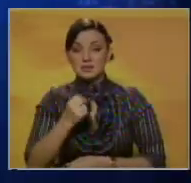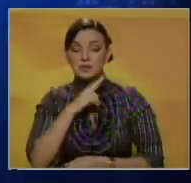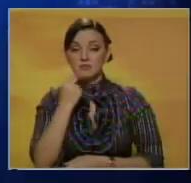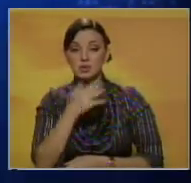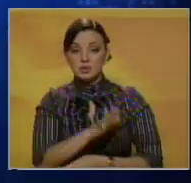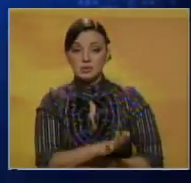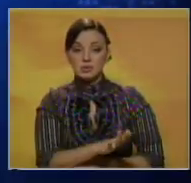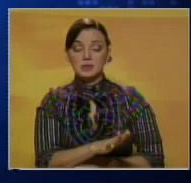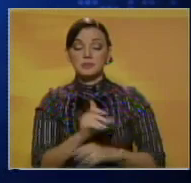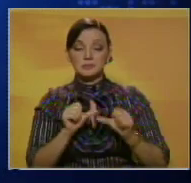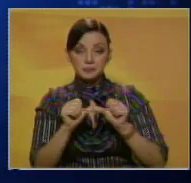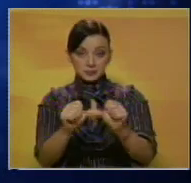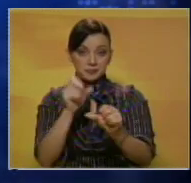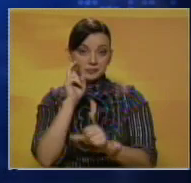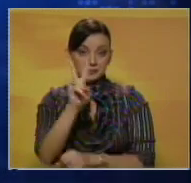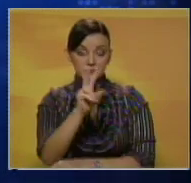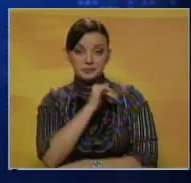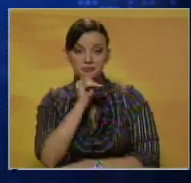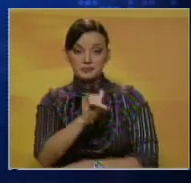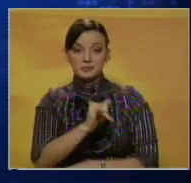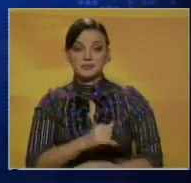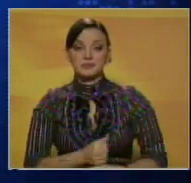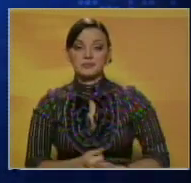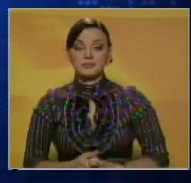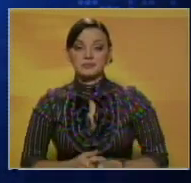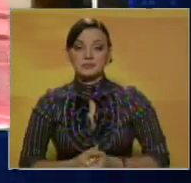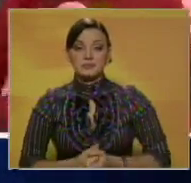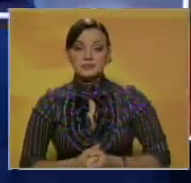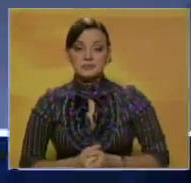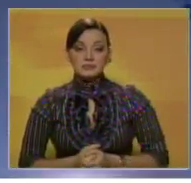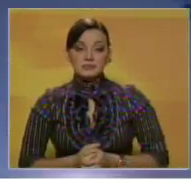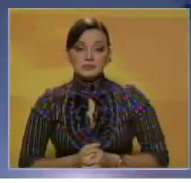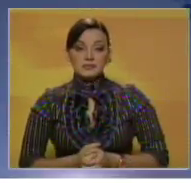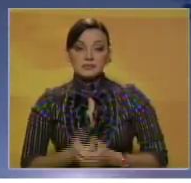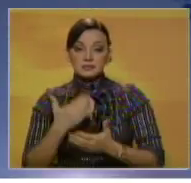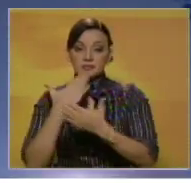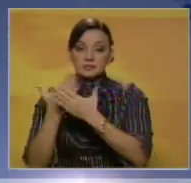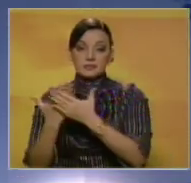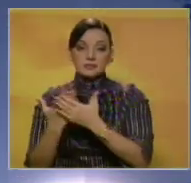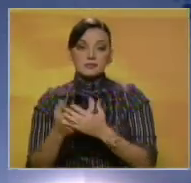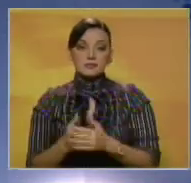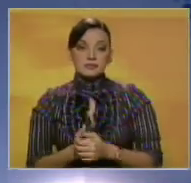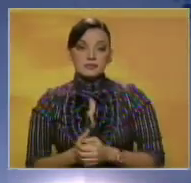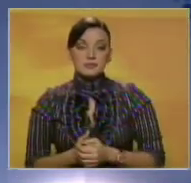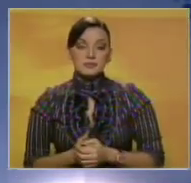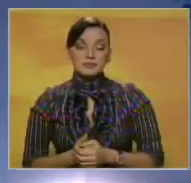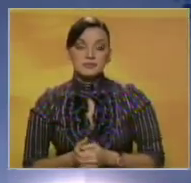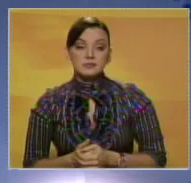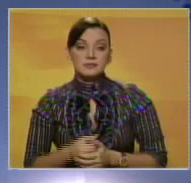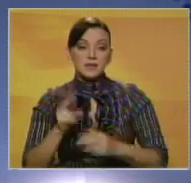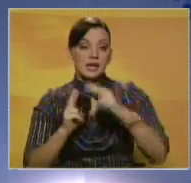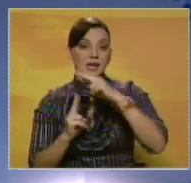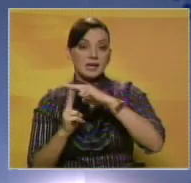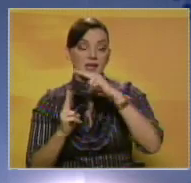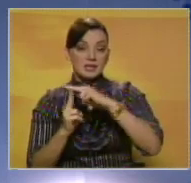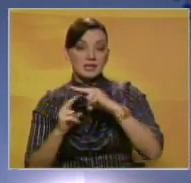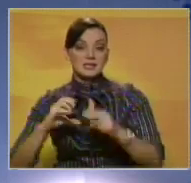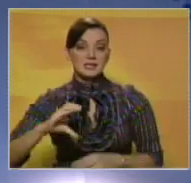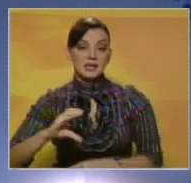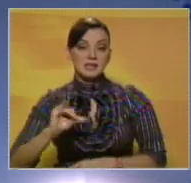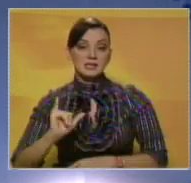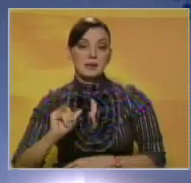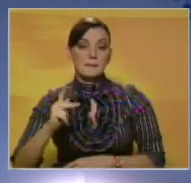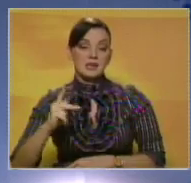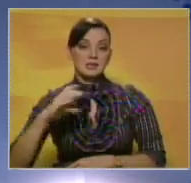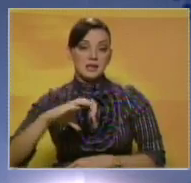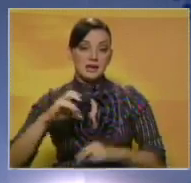continúen con más de la emisión Meridiana de su noticiero, Venevisión. Muchas gracias, Fabiola, por tu aporte. En Táchira, el CICPC